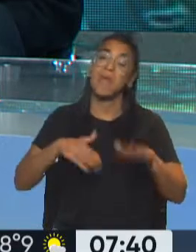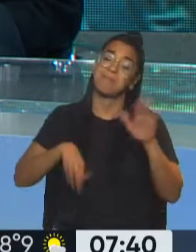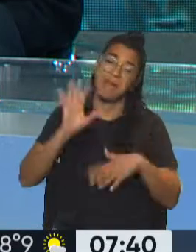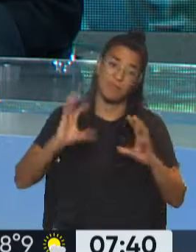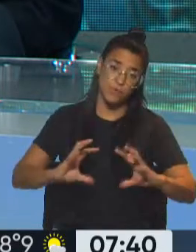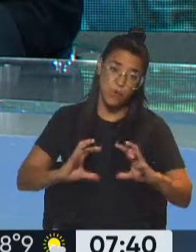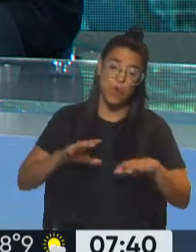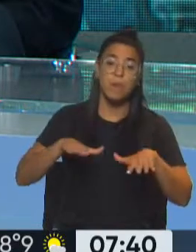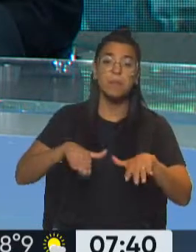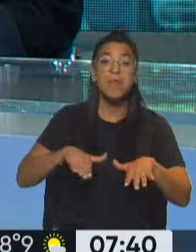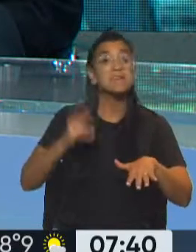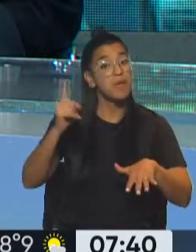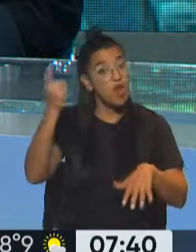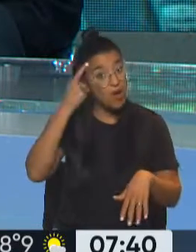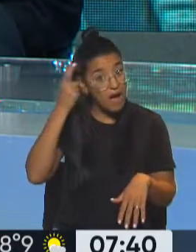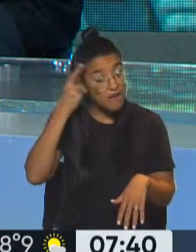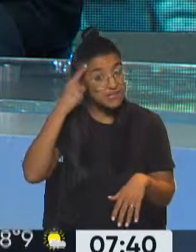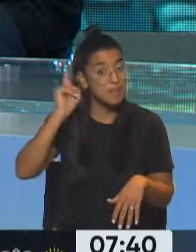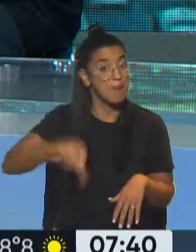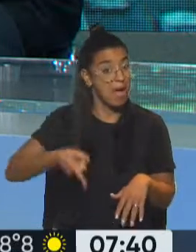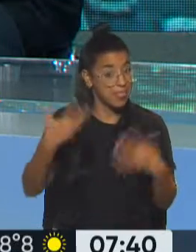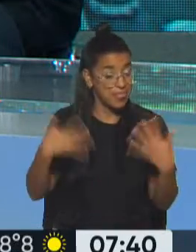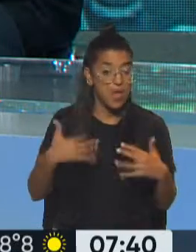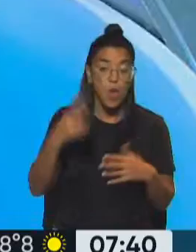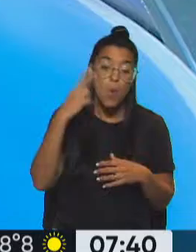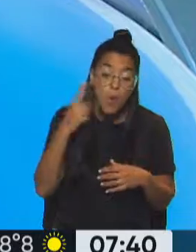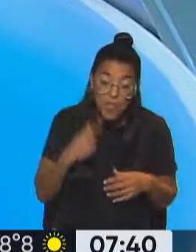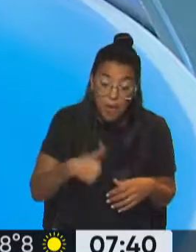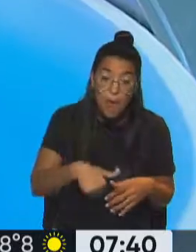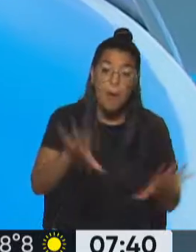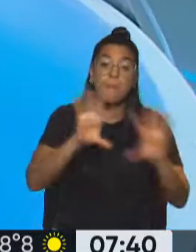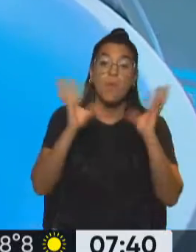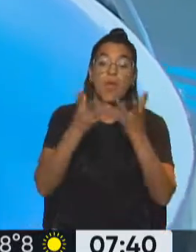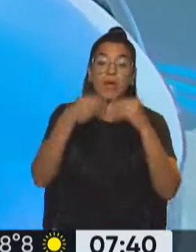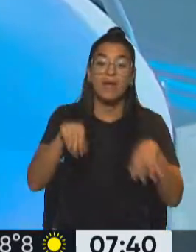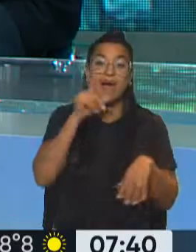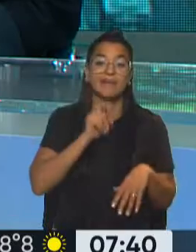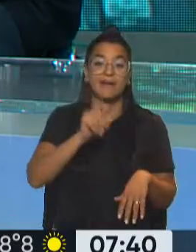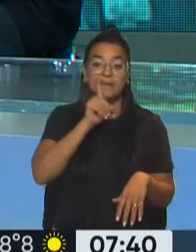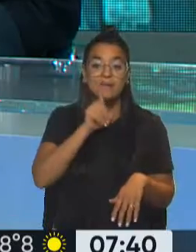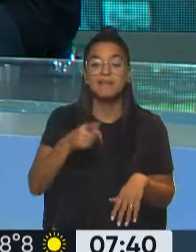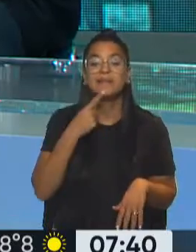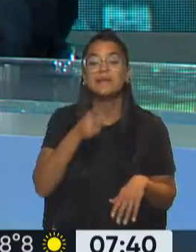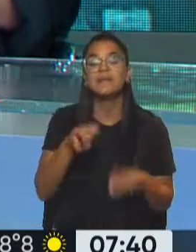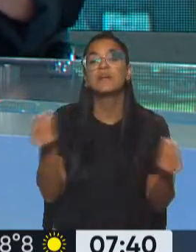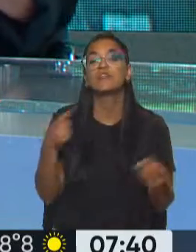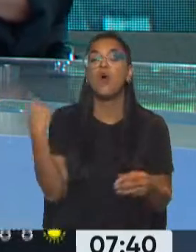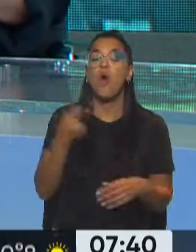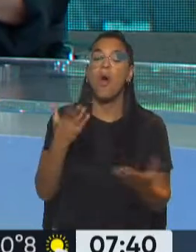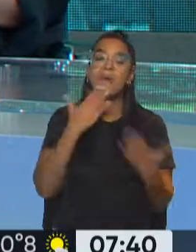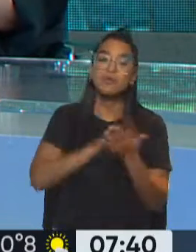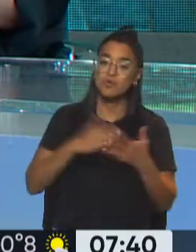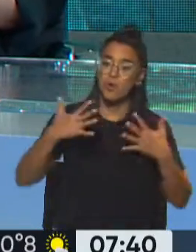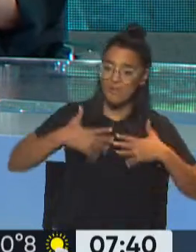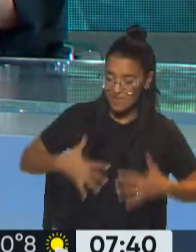Los pies juegan, pero la cabeza es la que manda, ¿eh? Y estamos a 9 días del comienzo del Mundial de Qatar y a propósito de esto, todos hablamos de la preparación